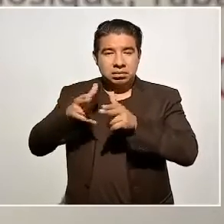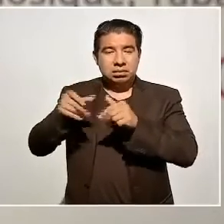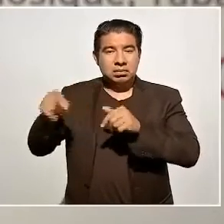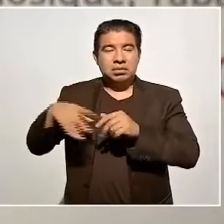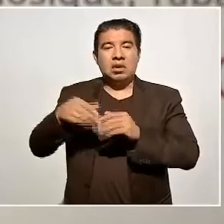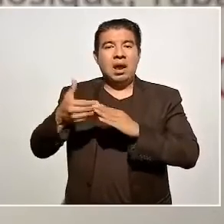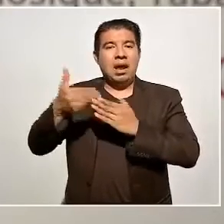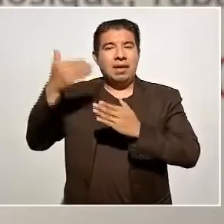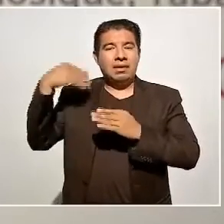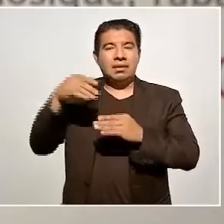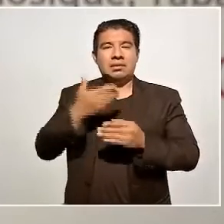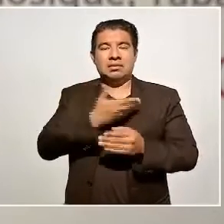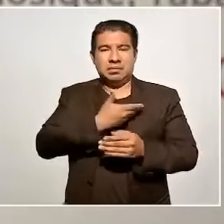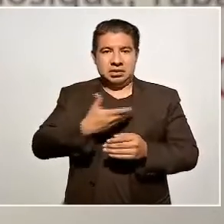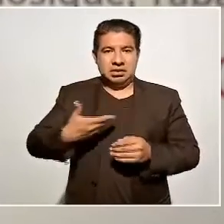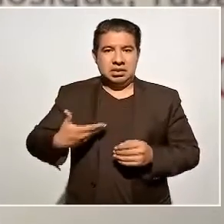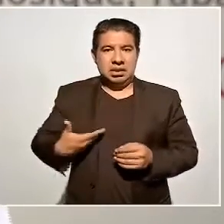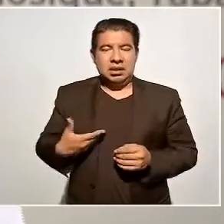de